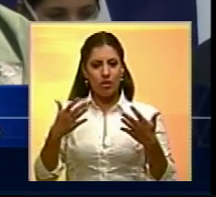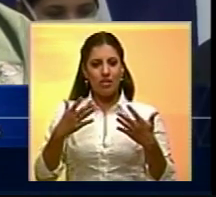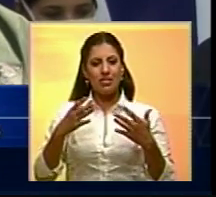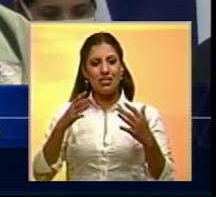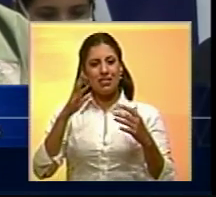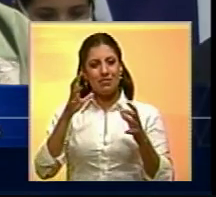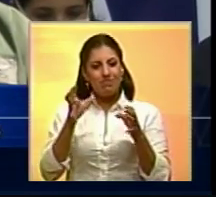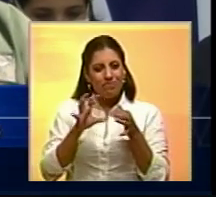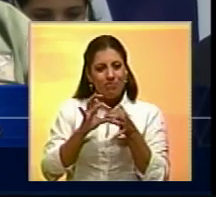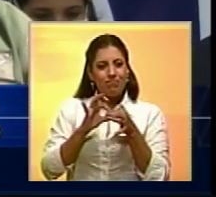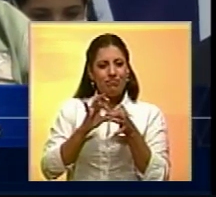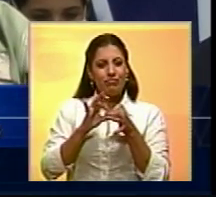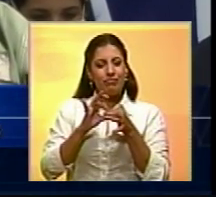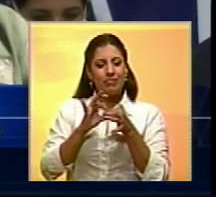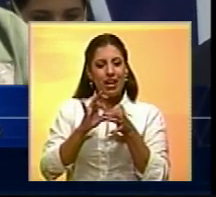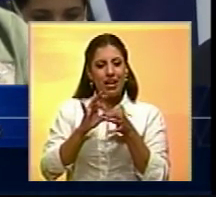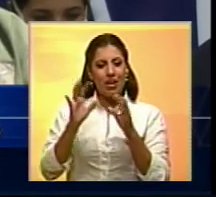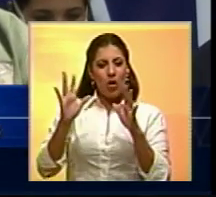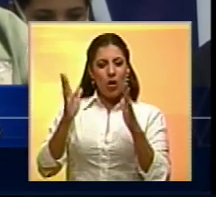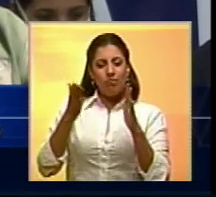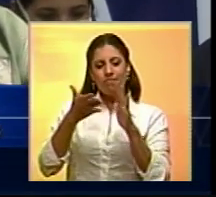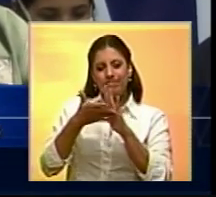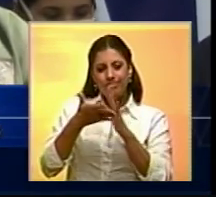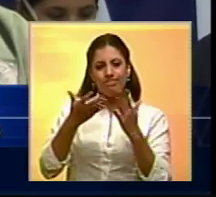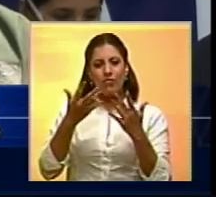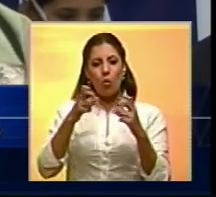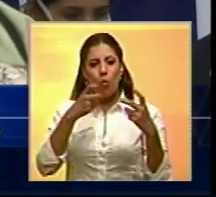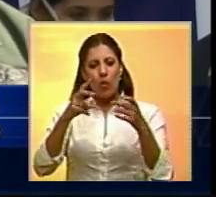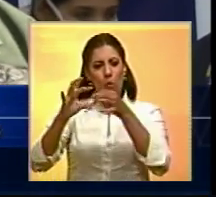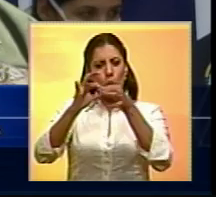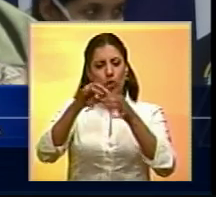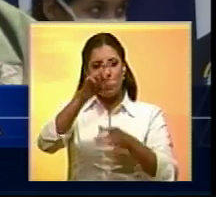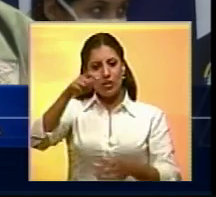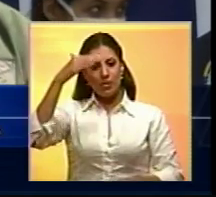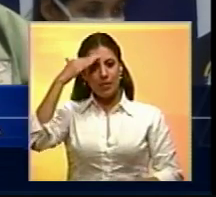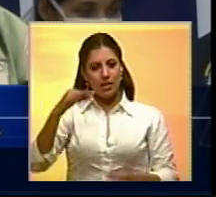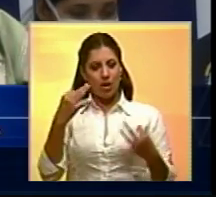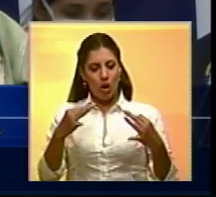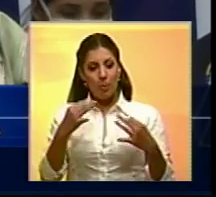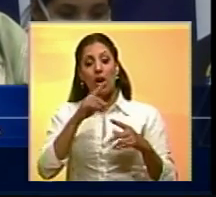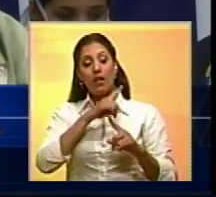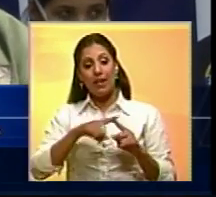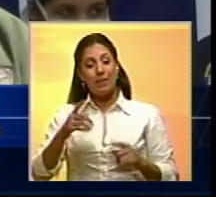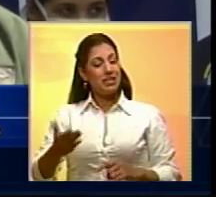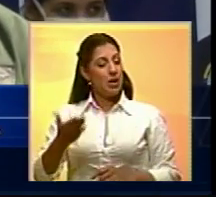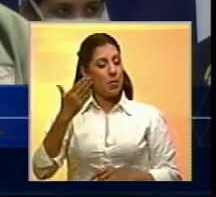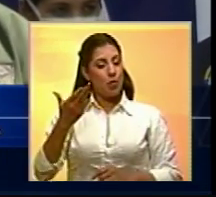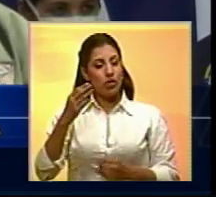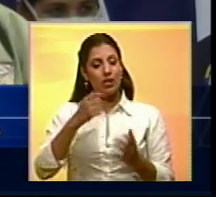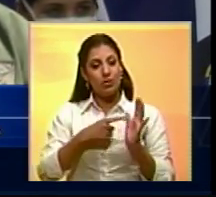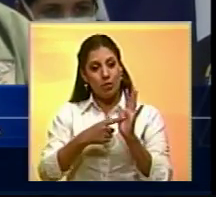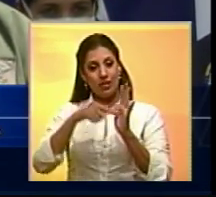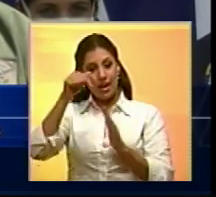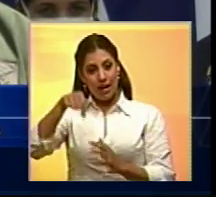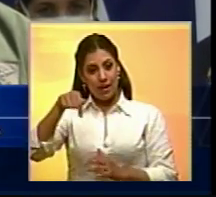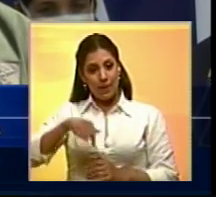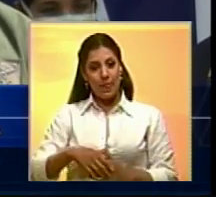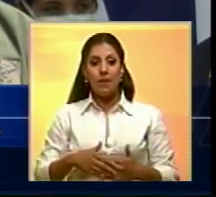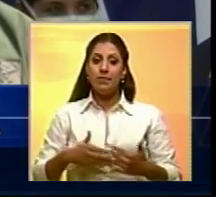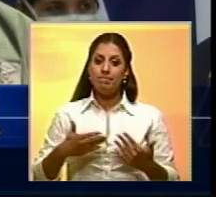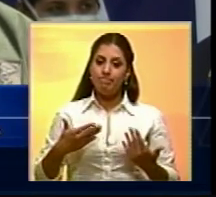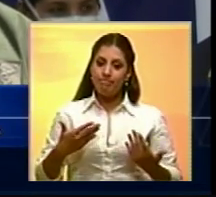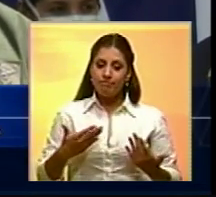una estrecha combinación de unión cívico-militar, que es lo que es importante resaltar acá.